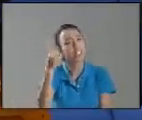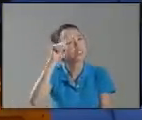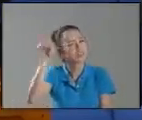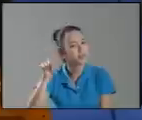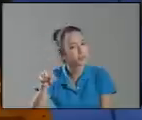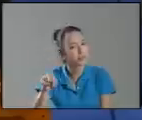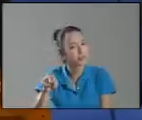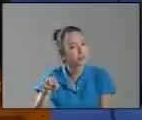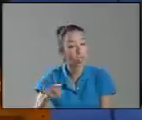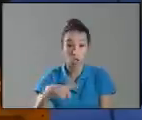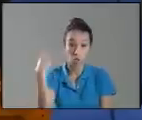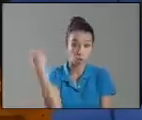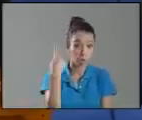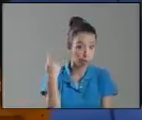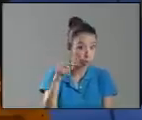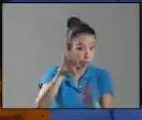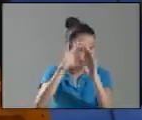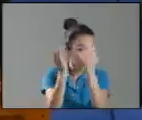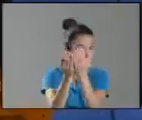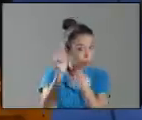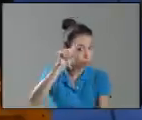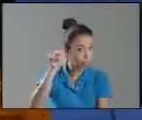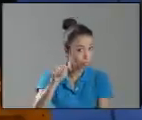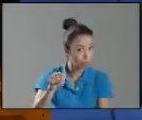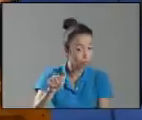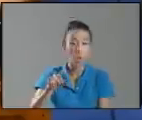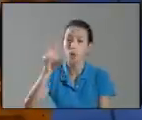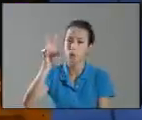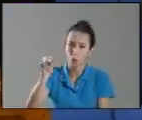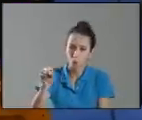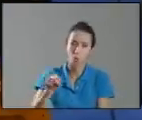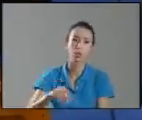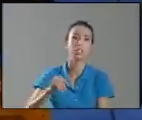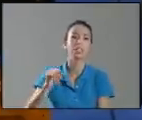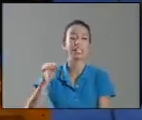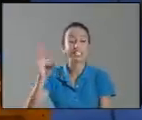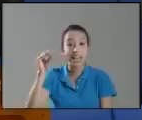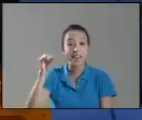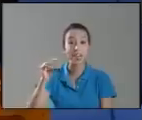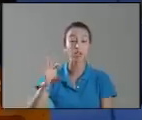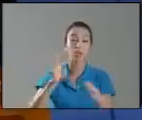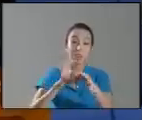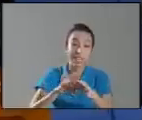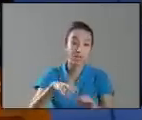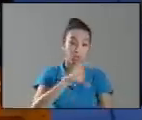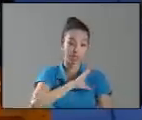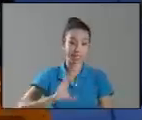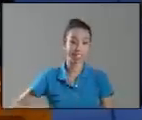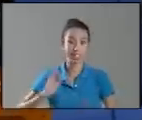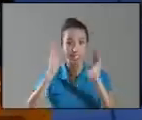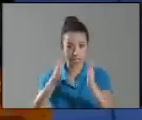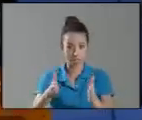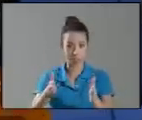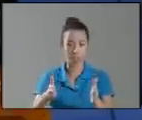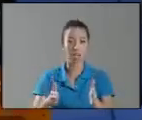fe. ¿Todos quiénes? Sí, pero ¿a quién se está hablando? ¿Todo el mundo?